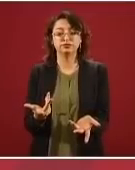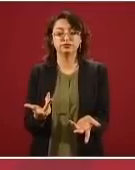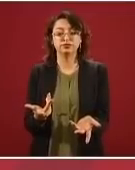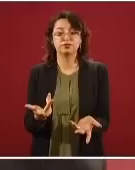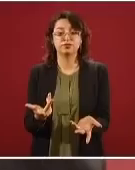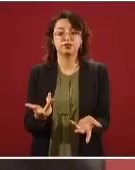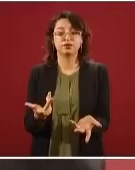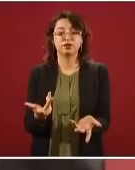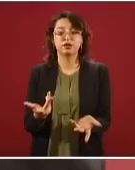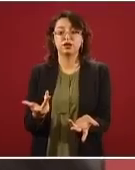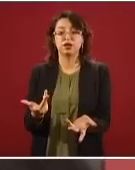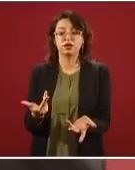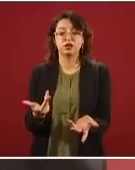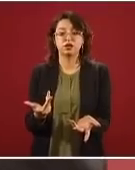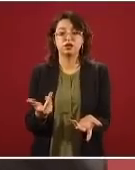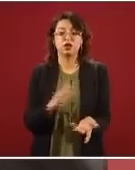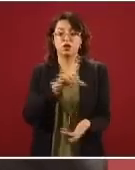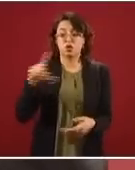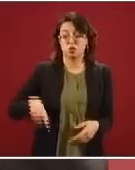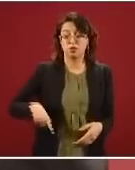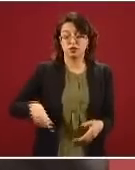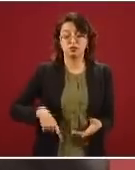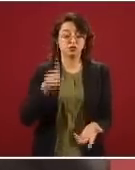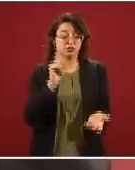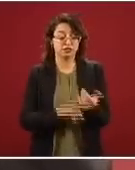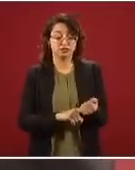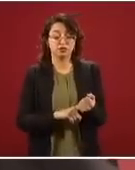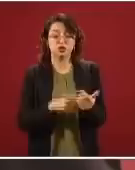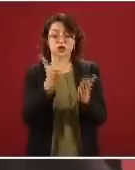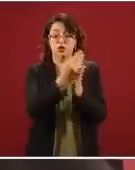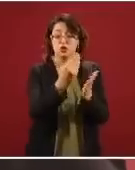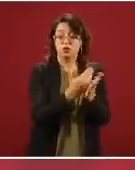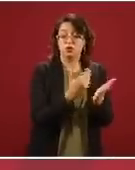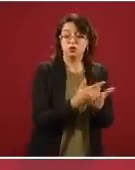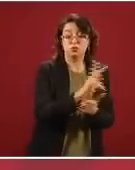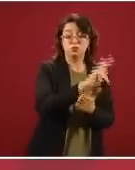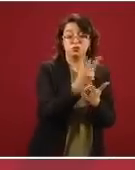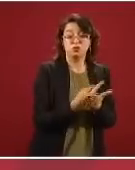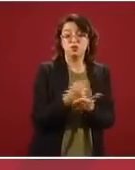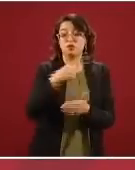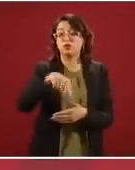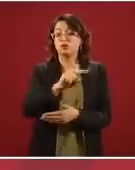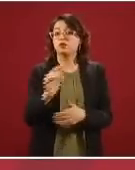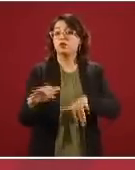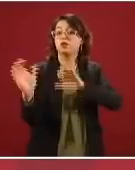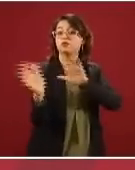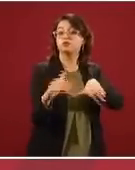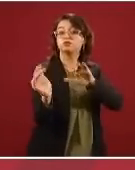Civil de Carrera del gobierno a sus allegados,